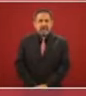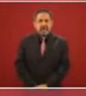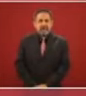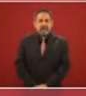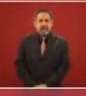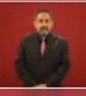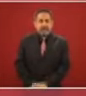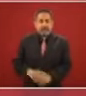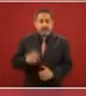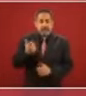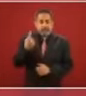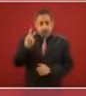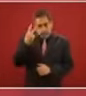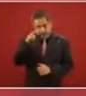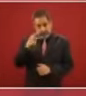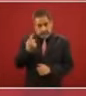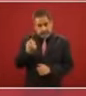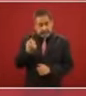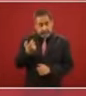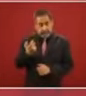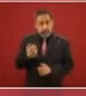El peso.